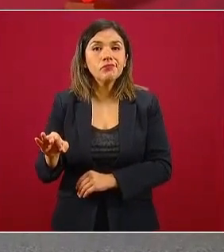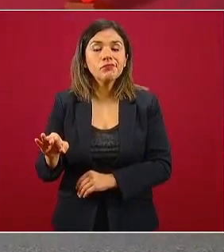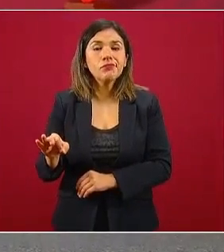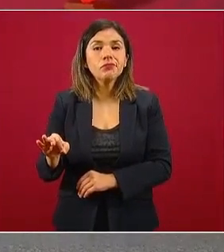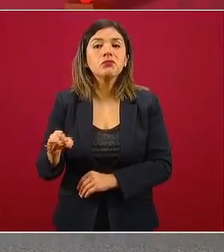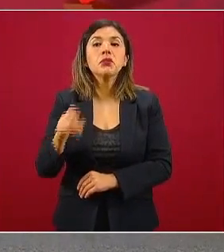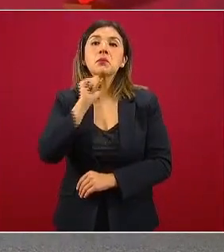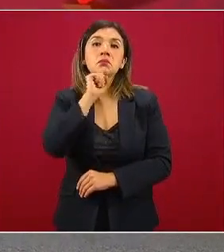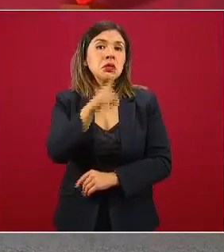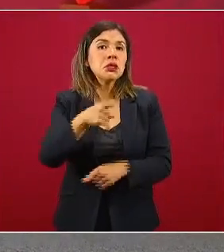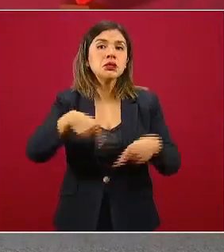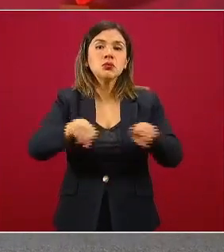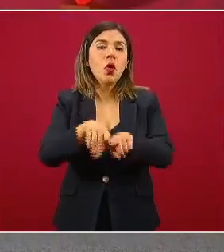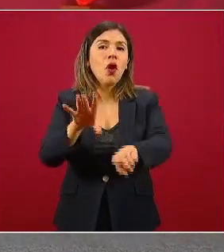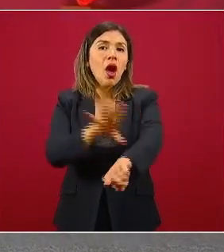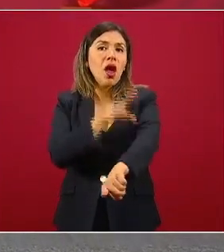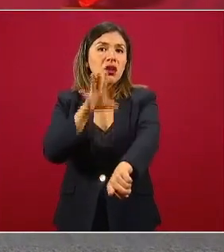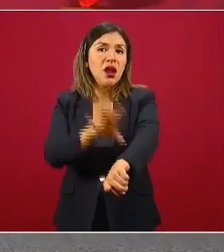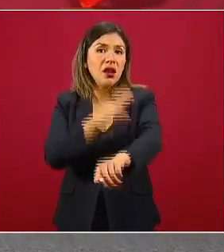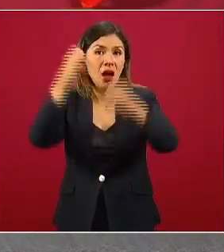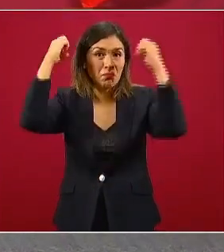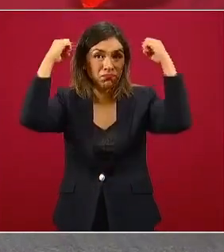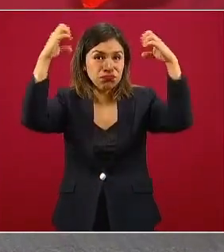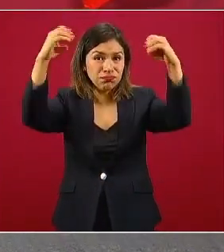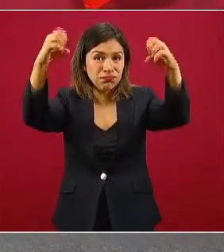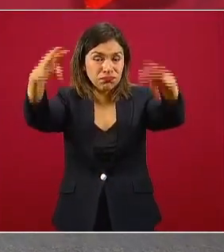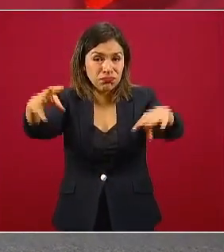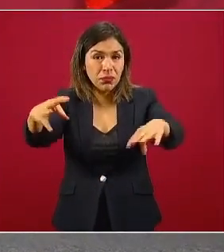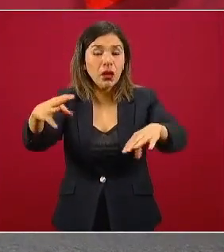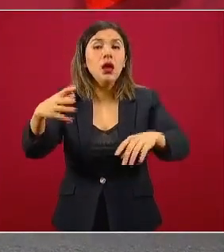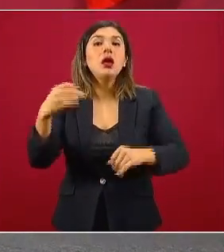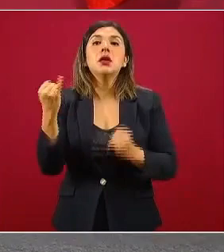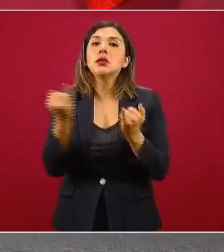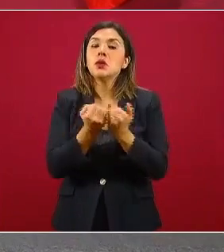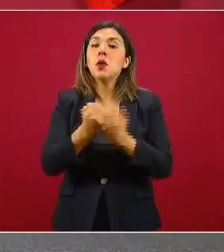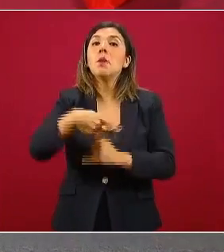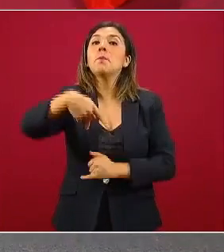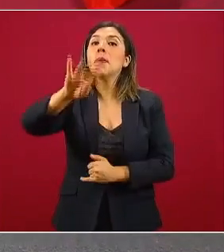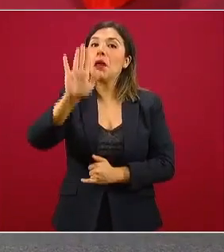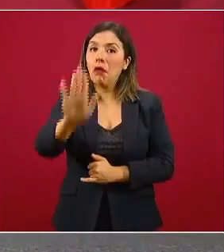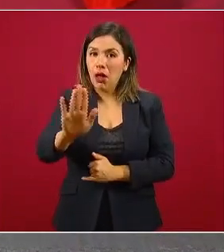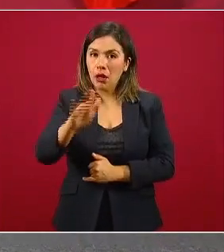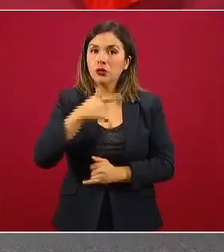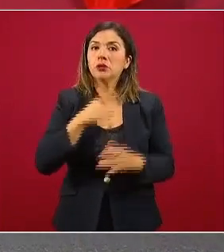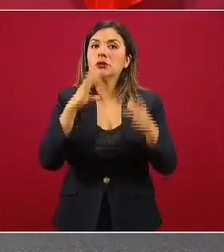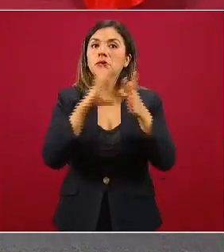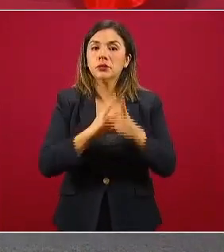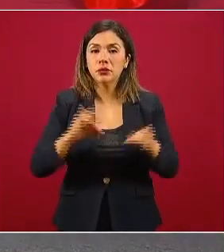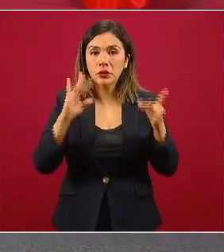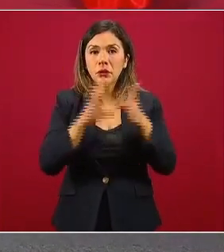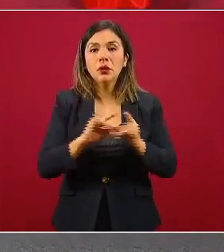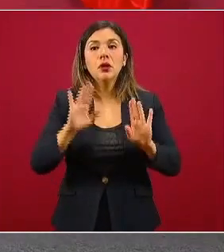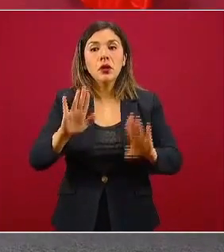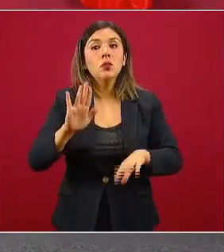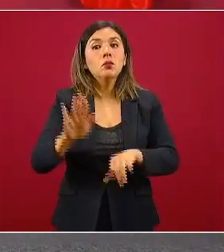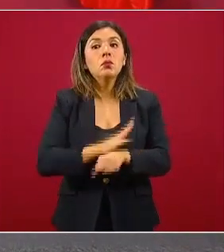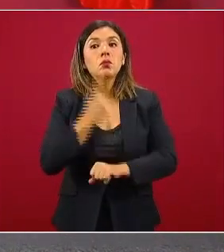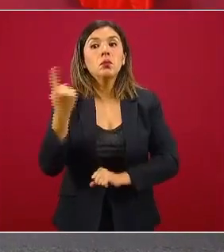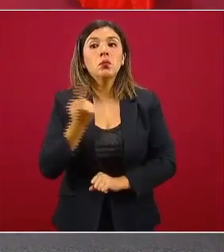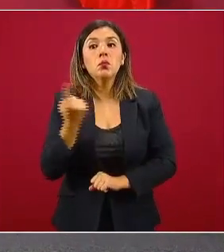y lo mismo energía eléctrica. Además aquí aclaro, porque no